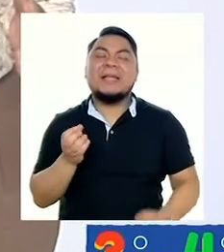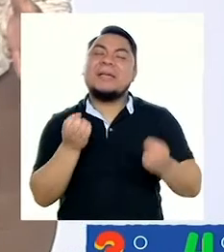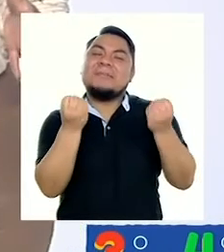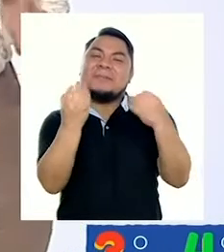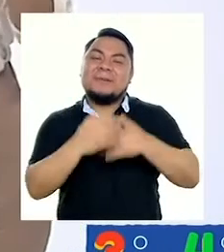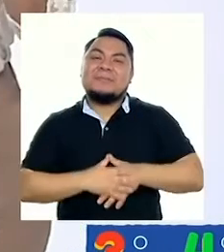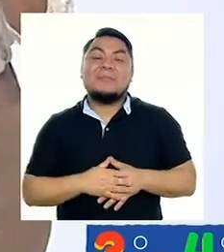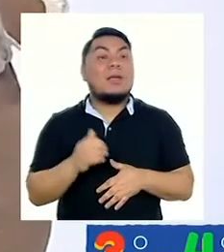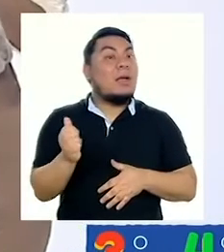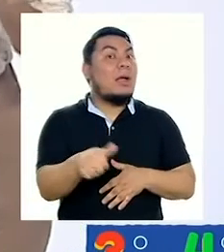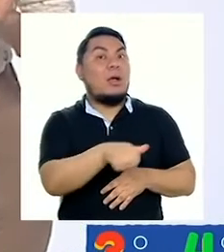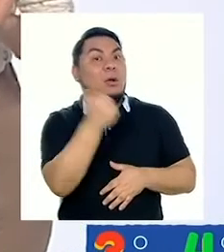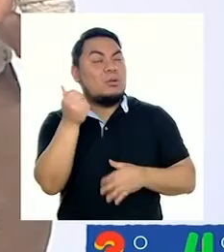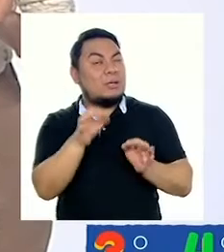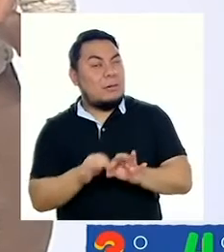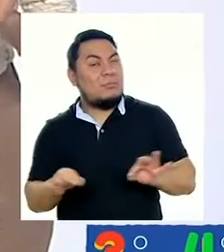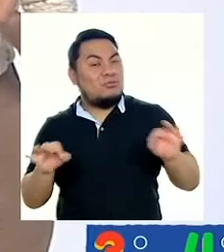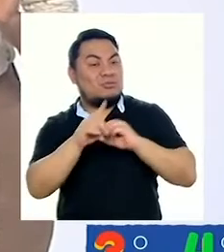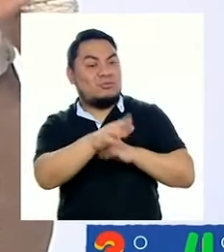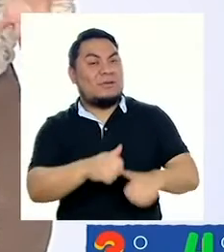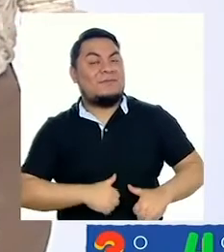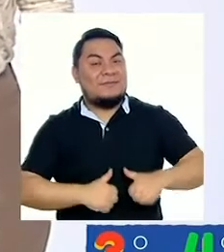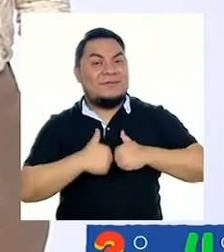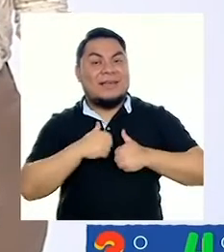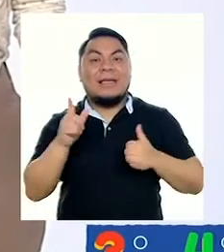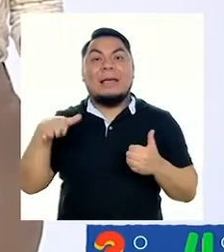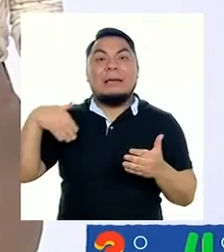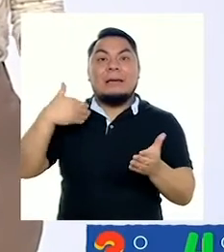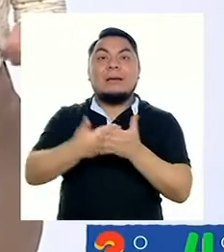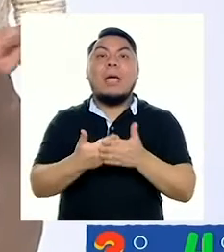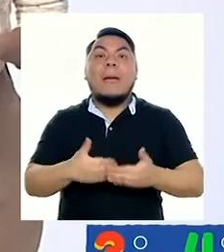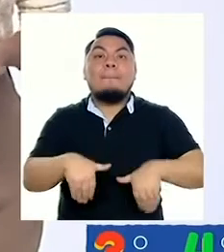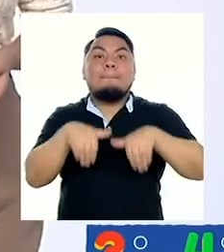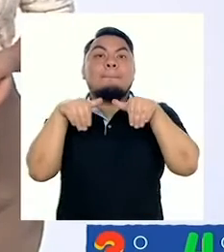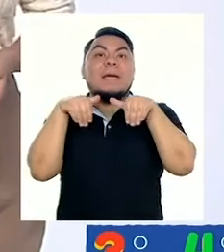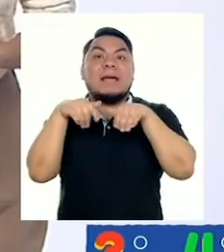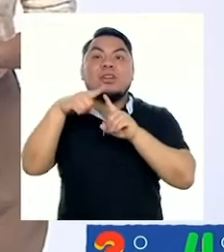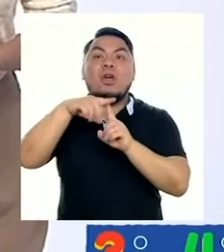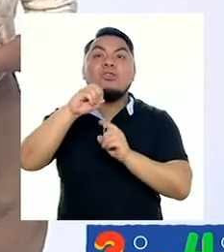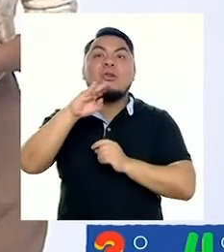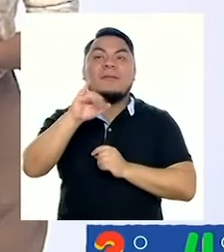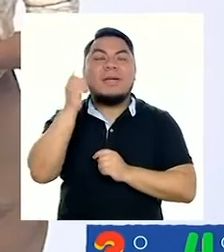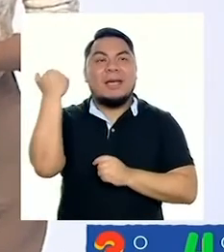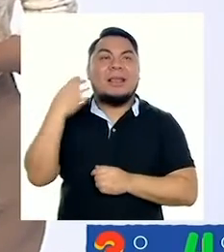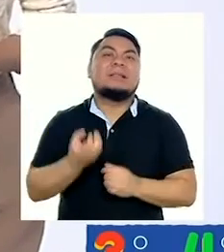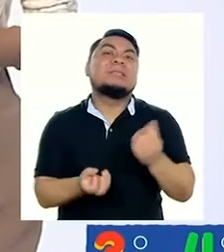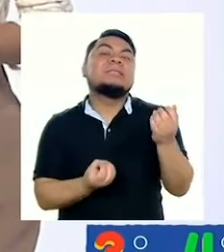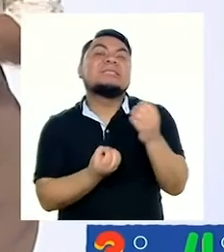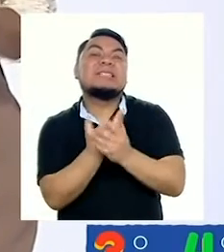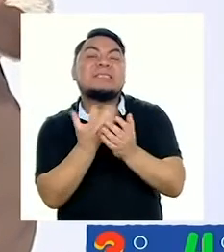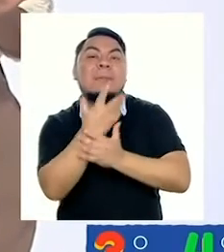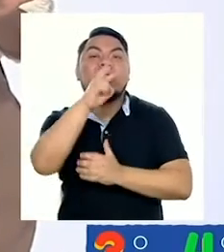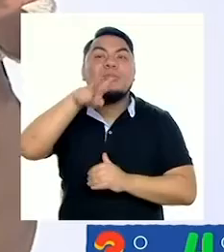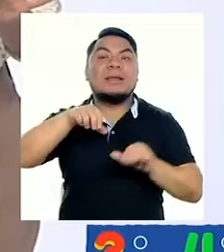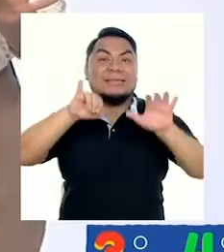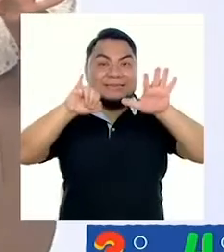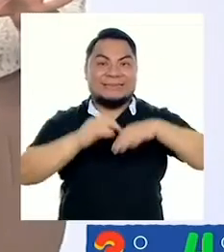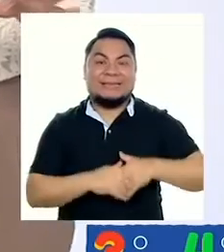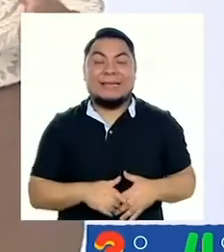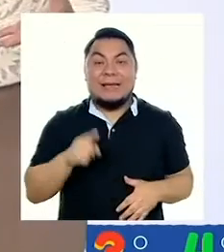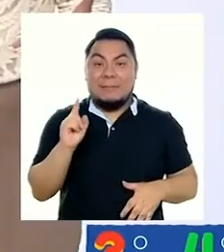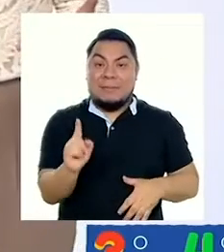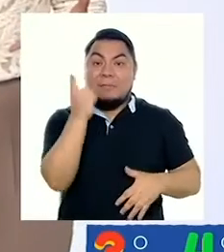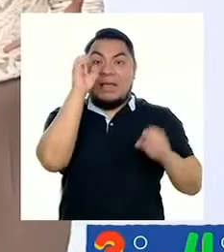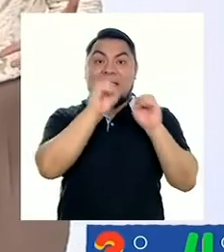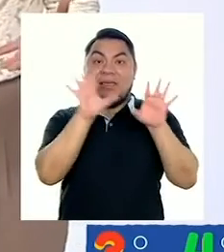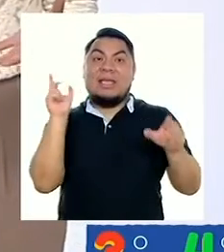muy bien. Otro evento importante en su vida fue la llegada de su perro Toby en septiembre del 2016. Además, su